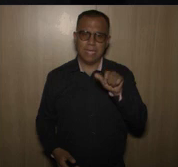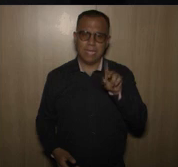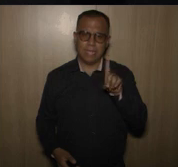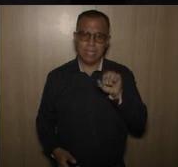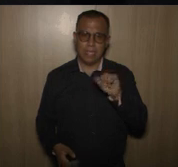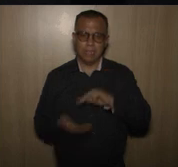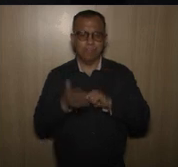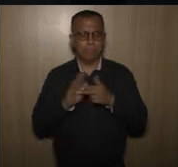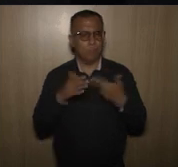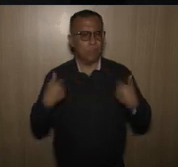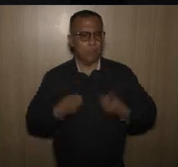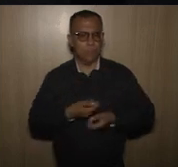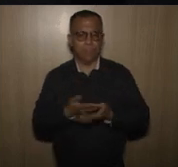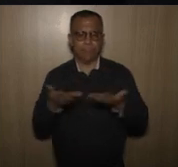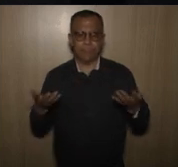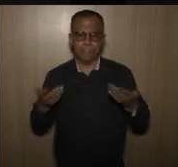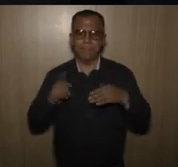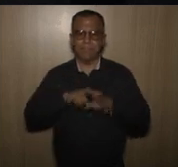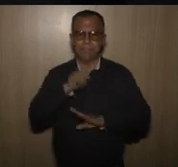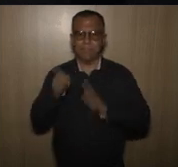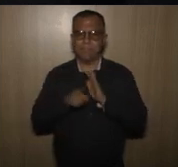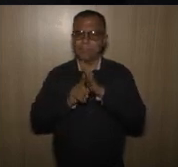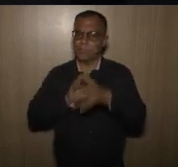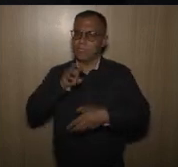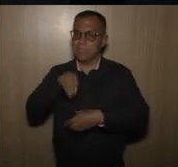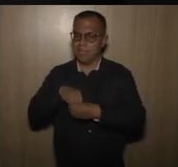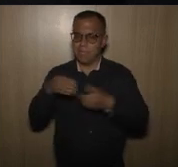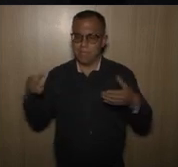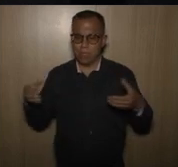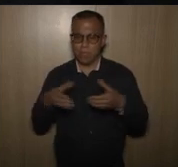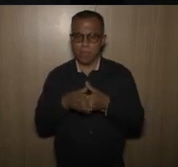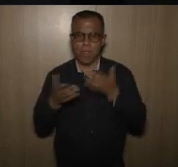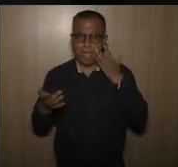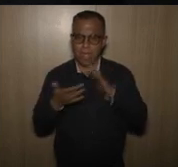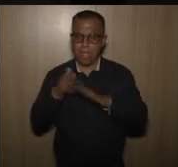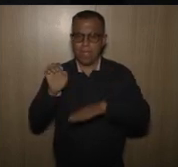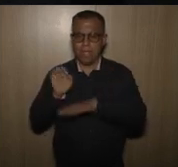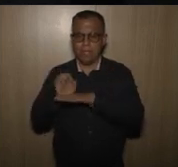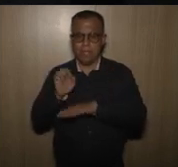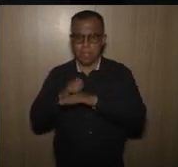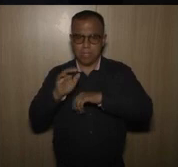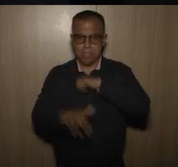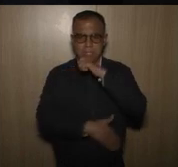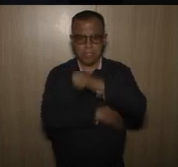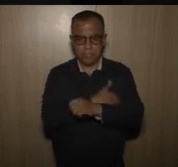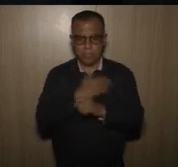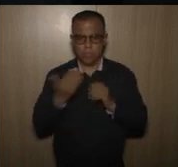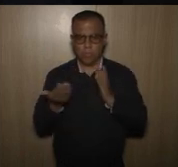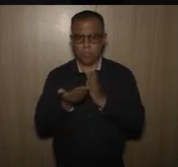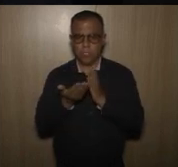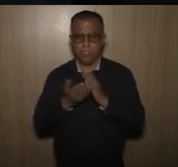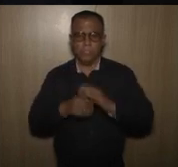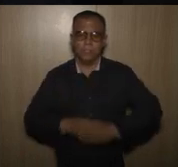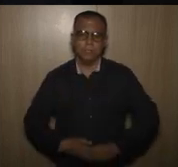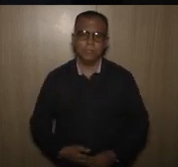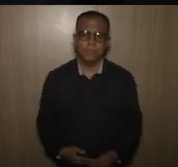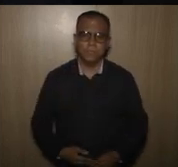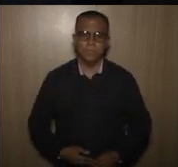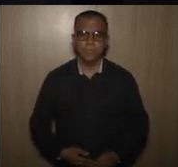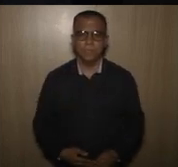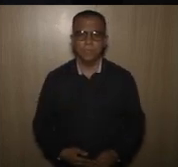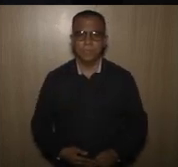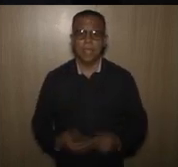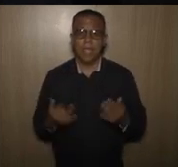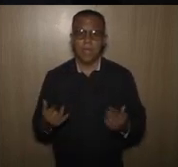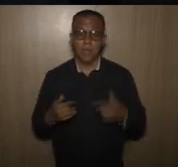alta disponibilidad a través de el data center de la nube privada con la que cuenta el Ministerio de Educación. A nivel de la